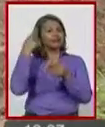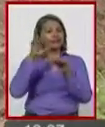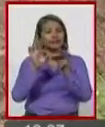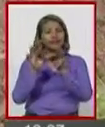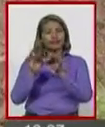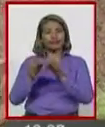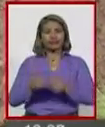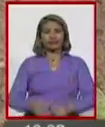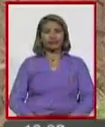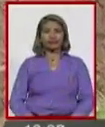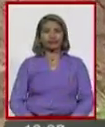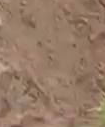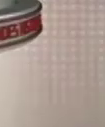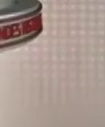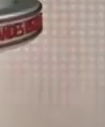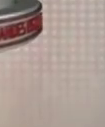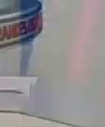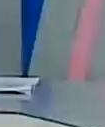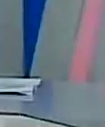el mantenimiento correspondiente.